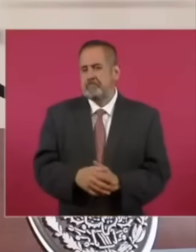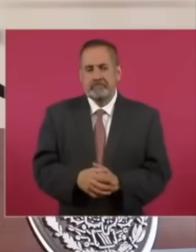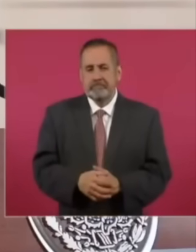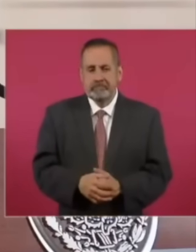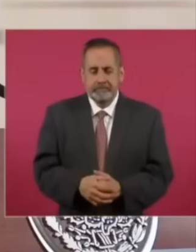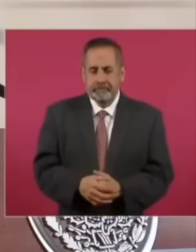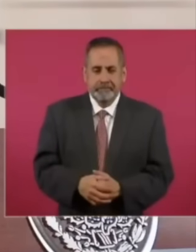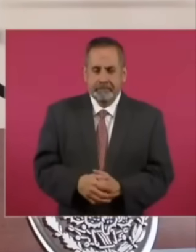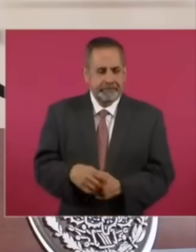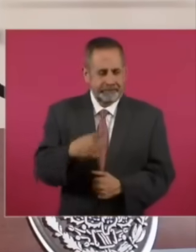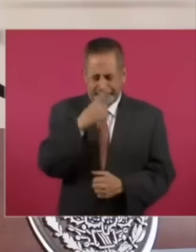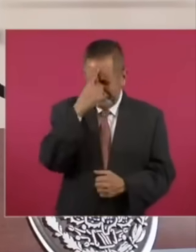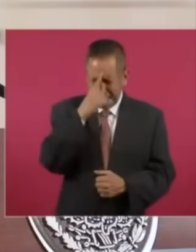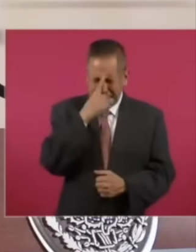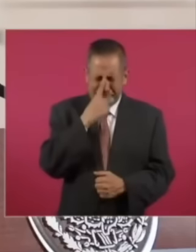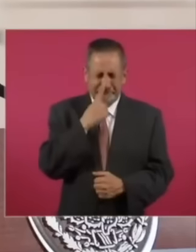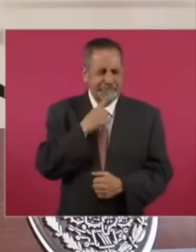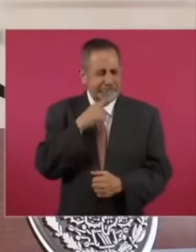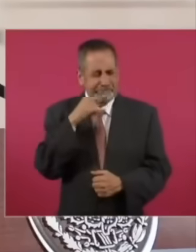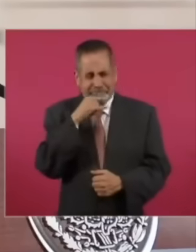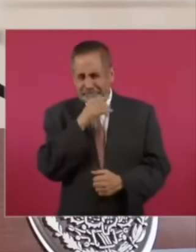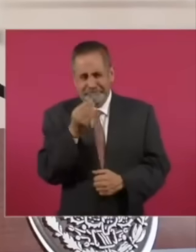el cinismo